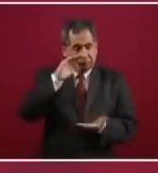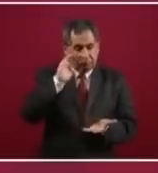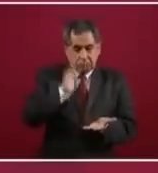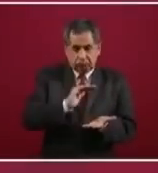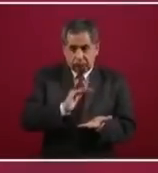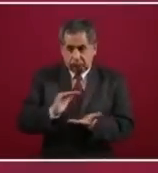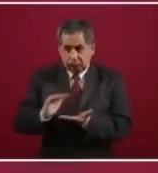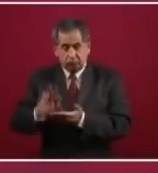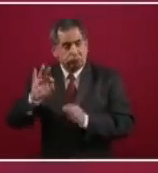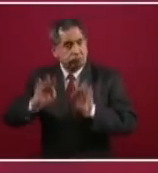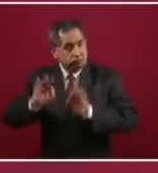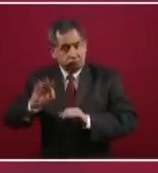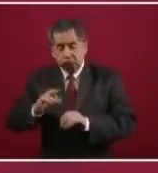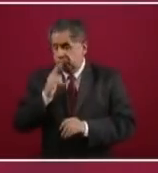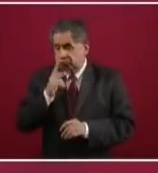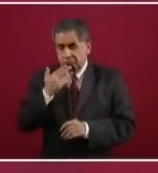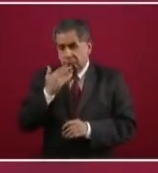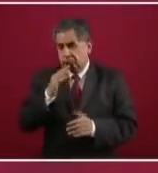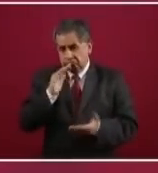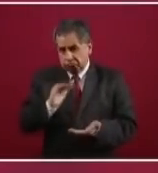esa decisión,